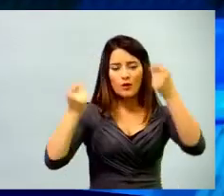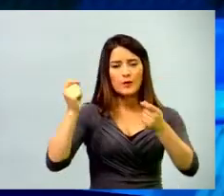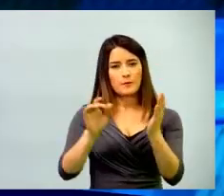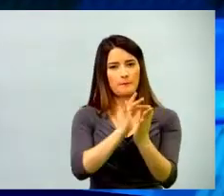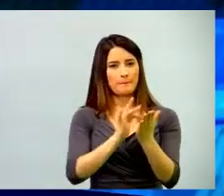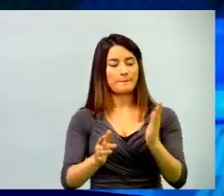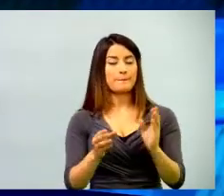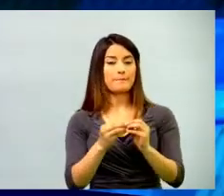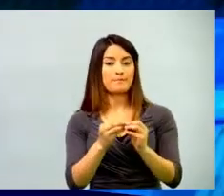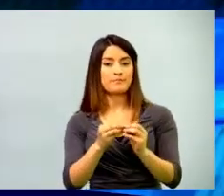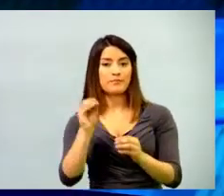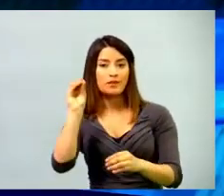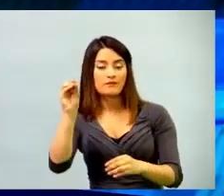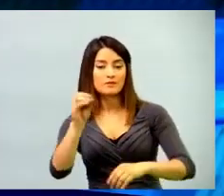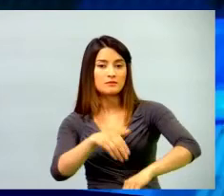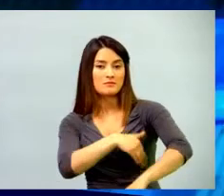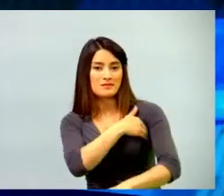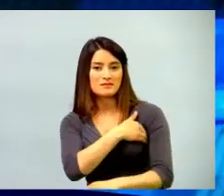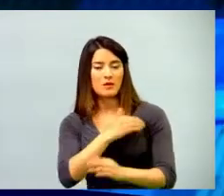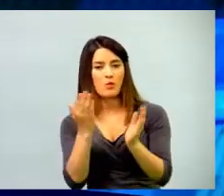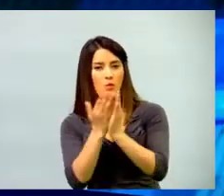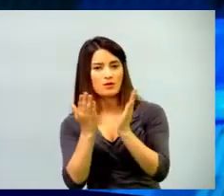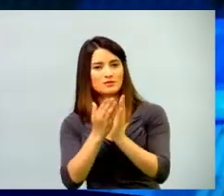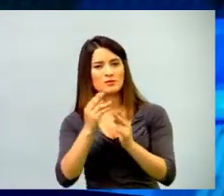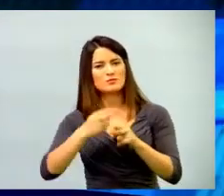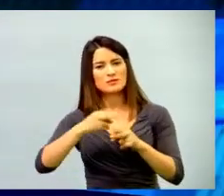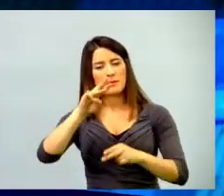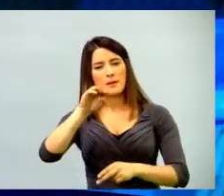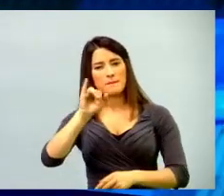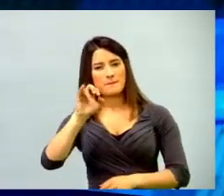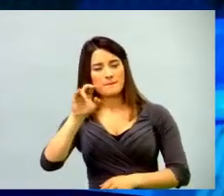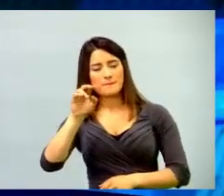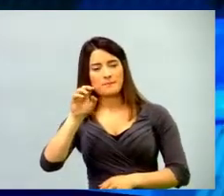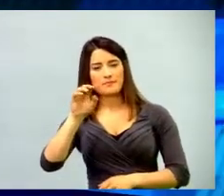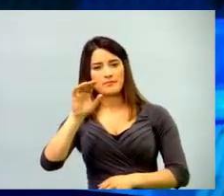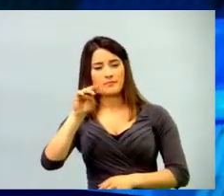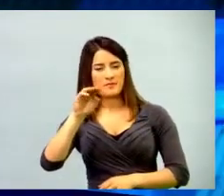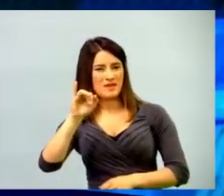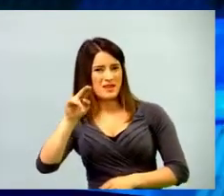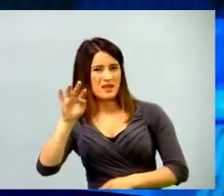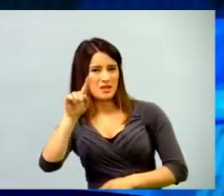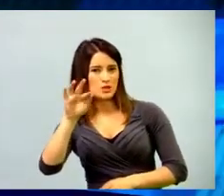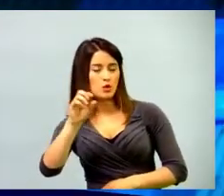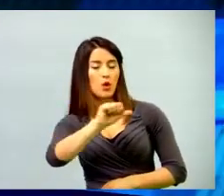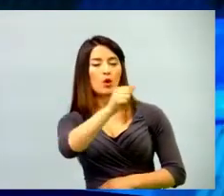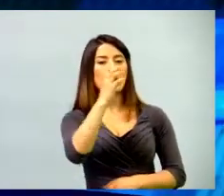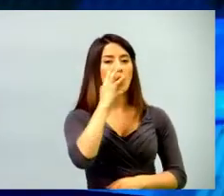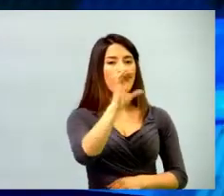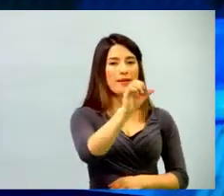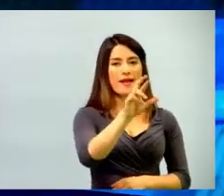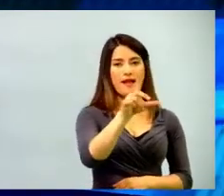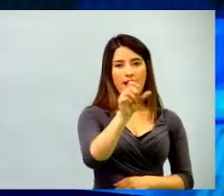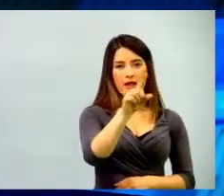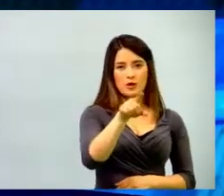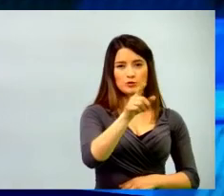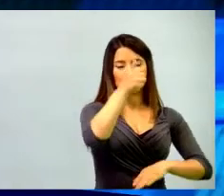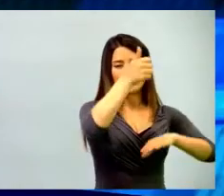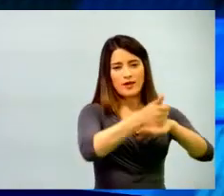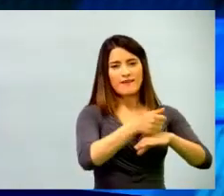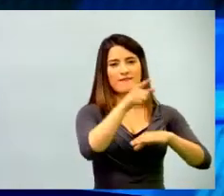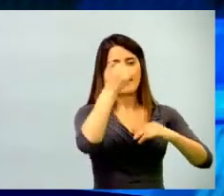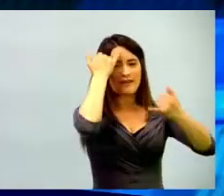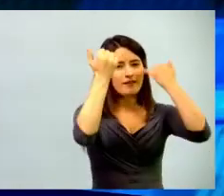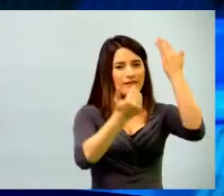al Ministerio de Educación, al señor ministro Cardona encargado, al señor Carlos Lugo, jefe de la Oficina de Innovación del